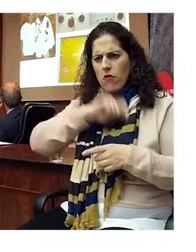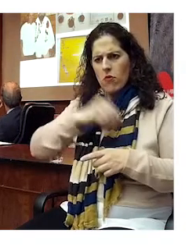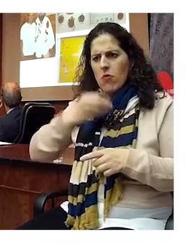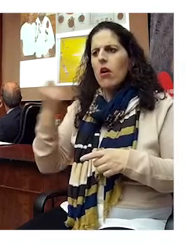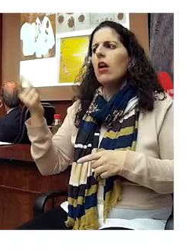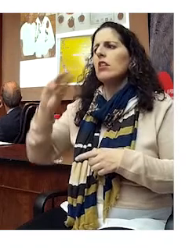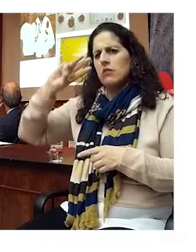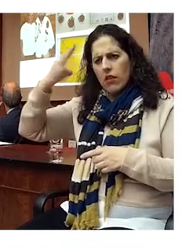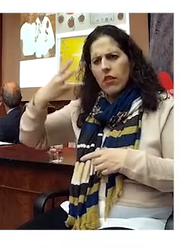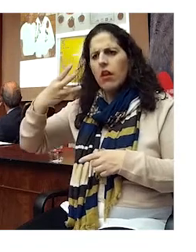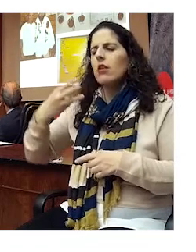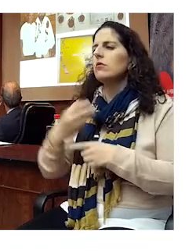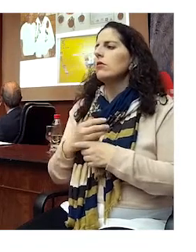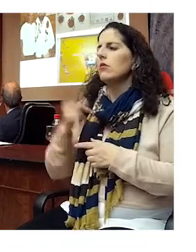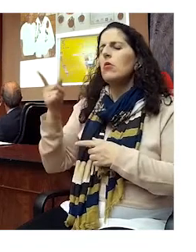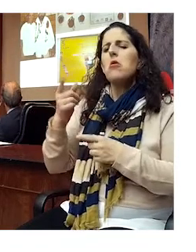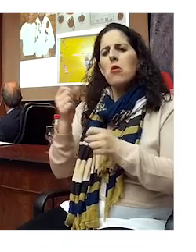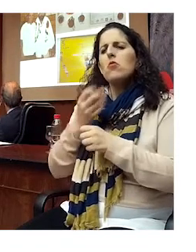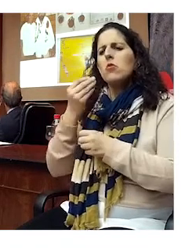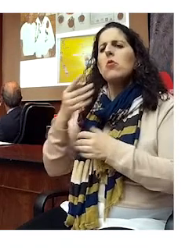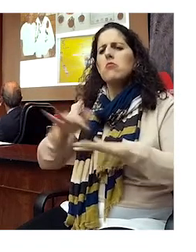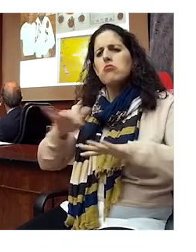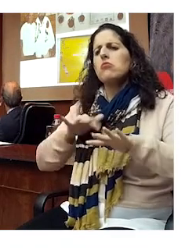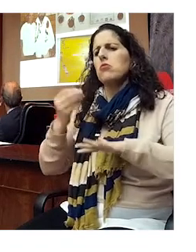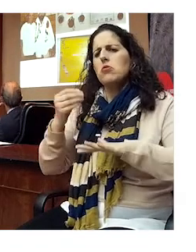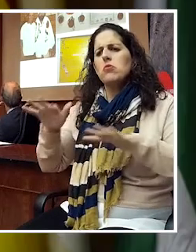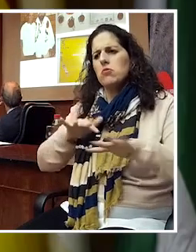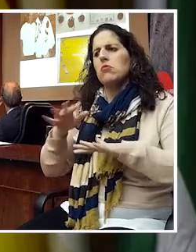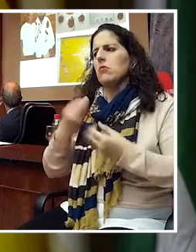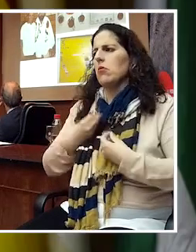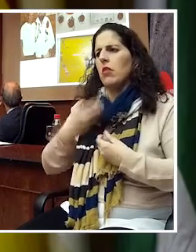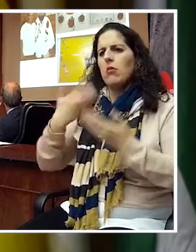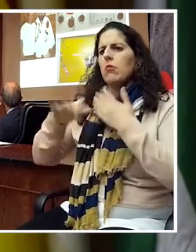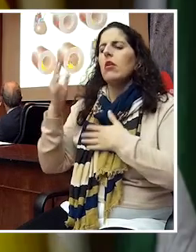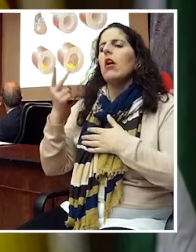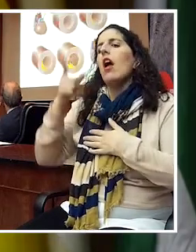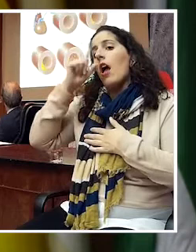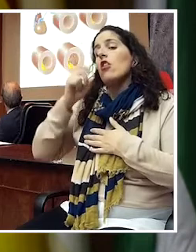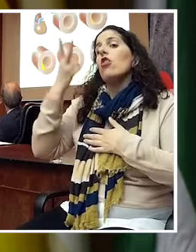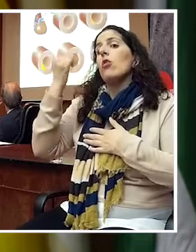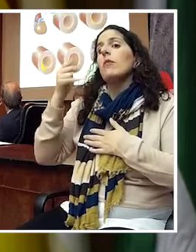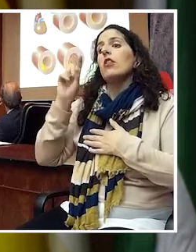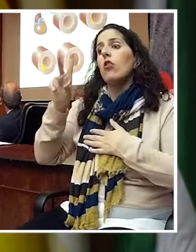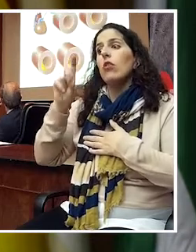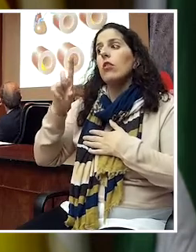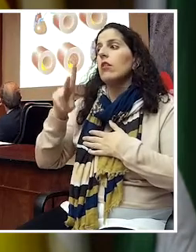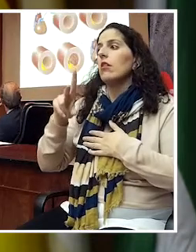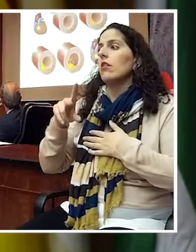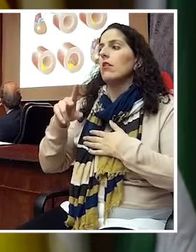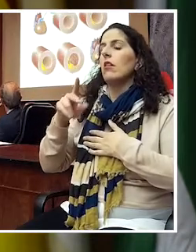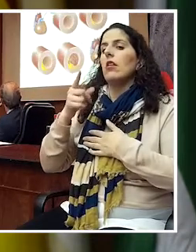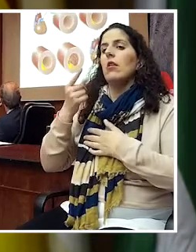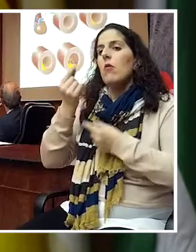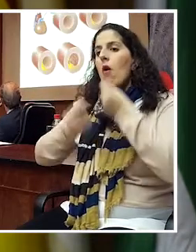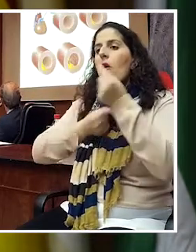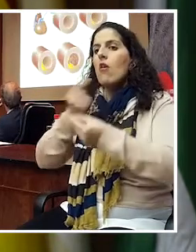y ha mantenido una vida muy activa. Pero en el 2012, ya finalizando su